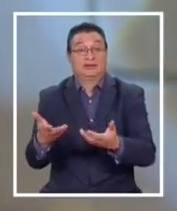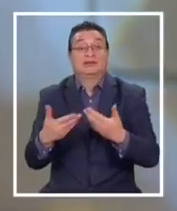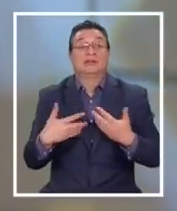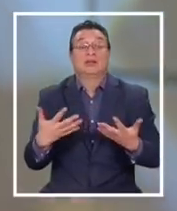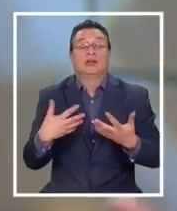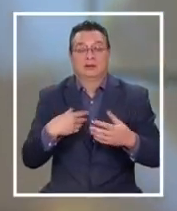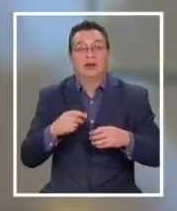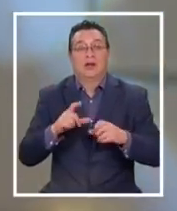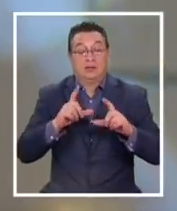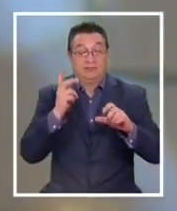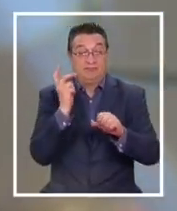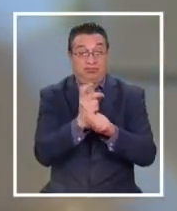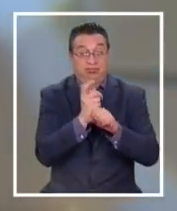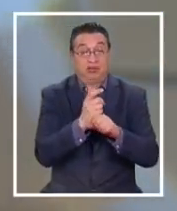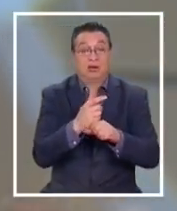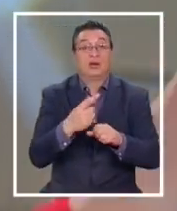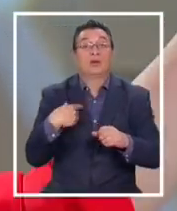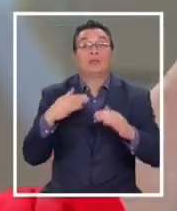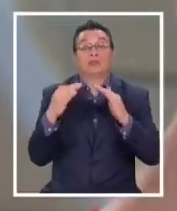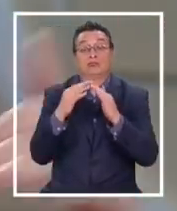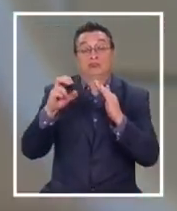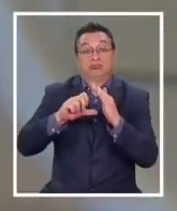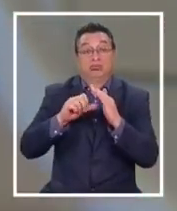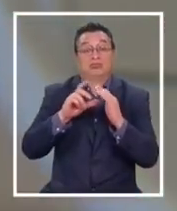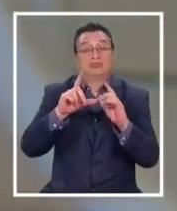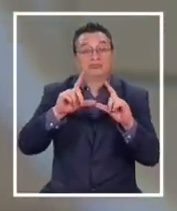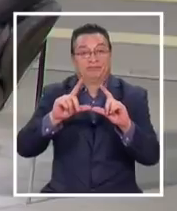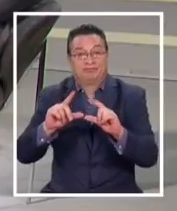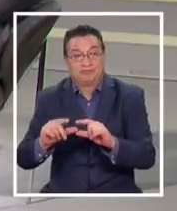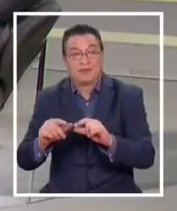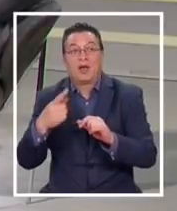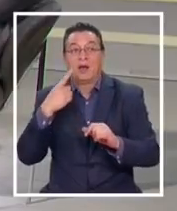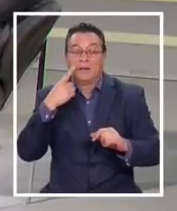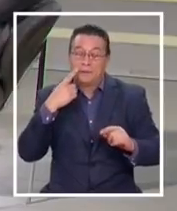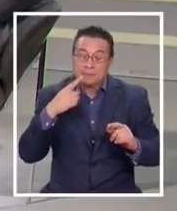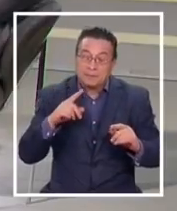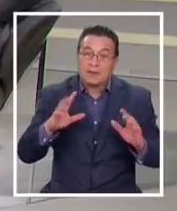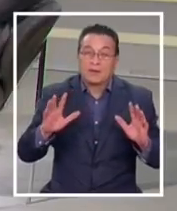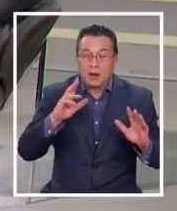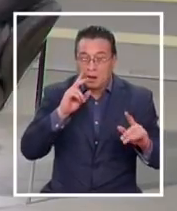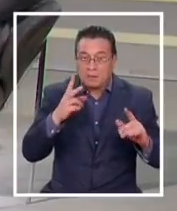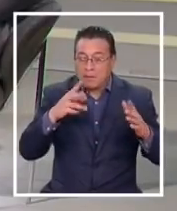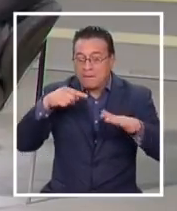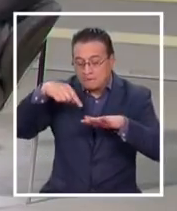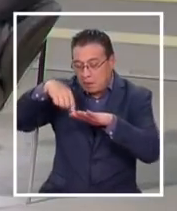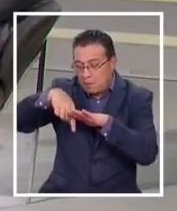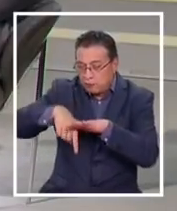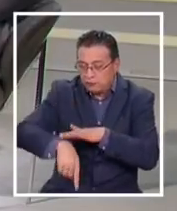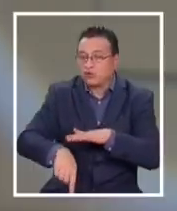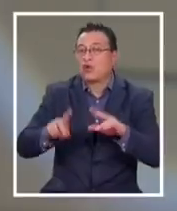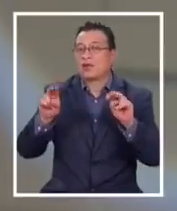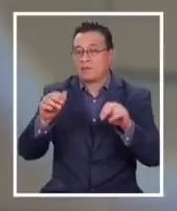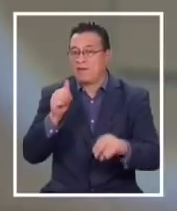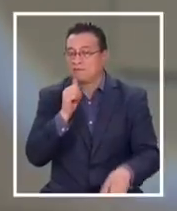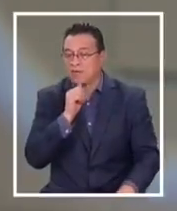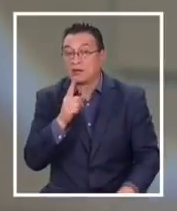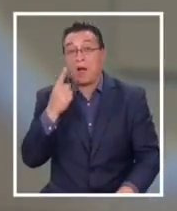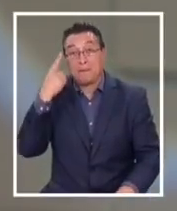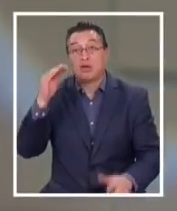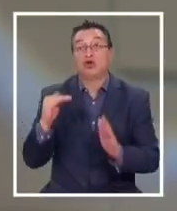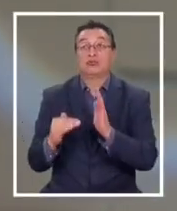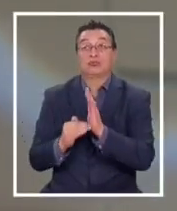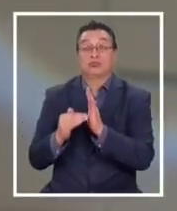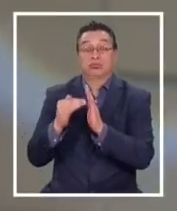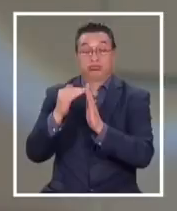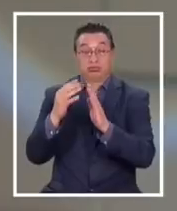bueno, el delito ha disminuido por la pandemia. La realidad, si uno lo mira, yo creo que hay que hacer una mirada más profunda de eso. Pero lo que ha aumentado es